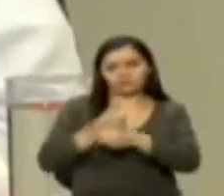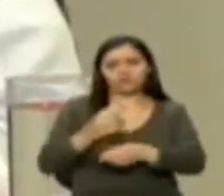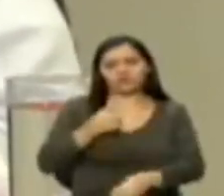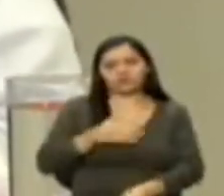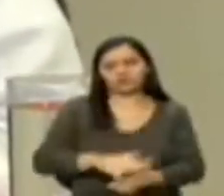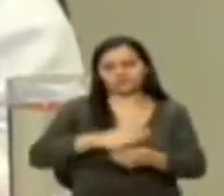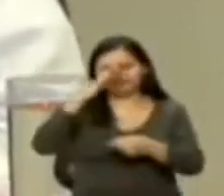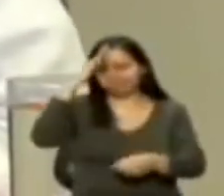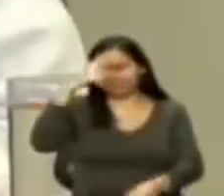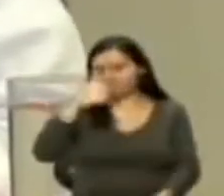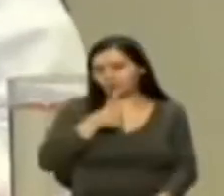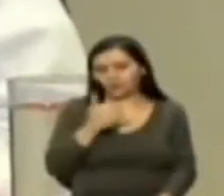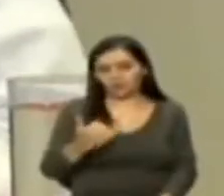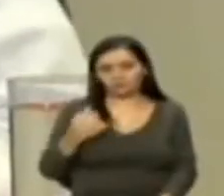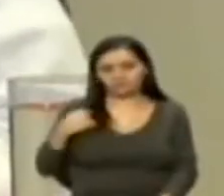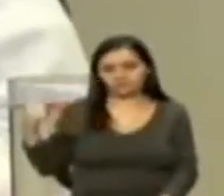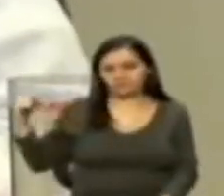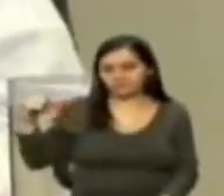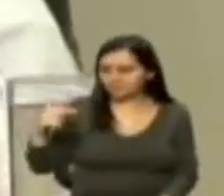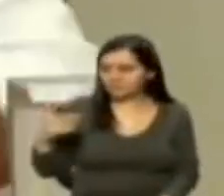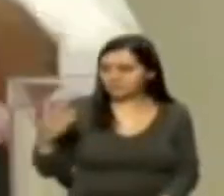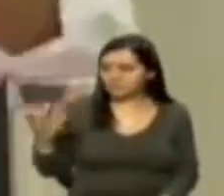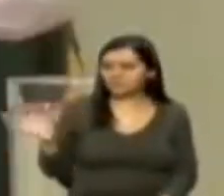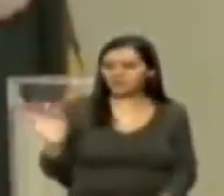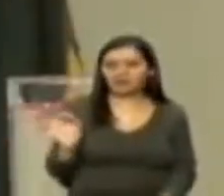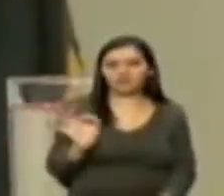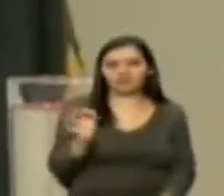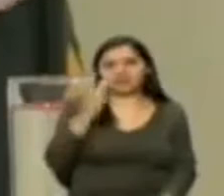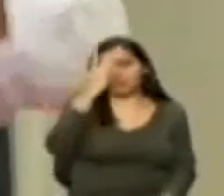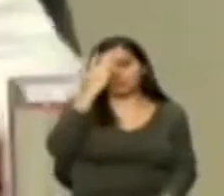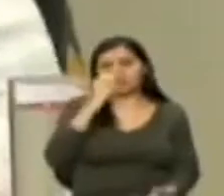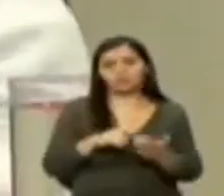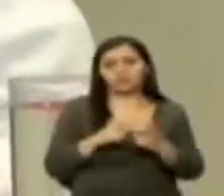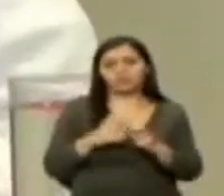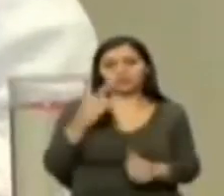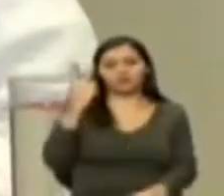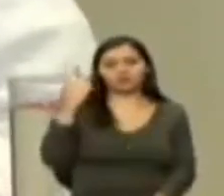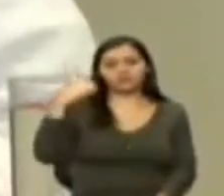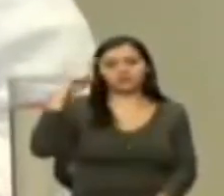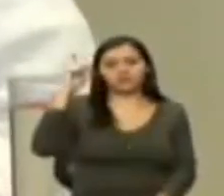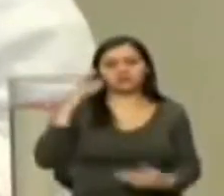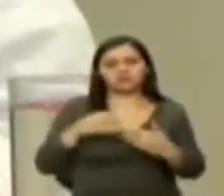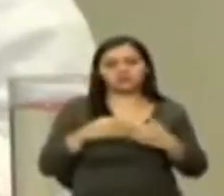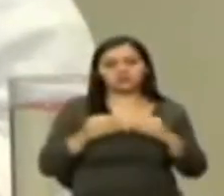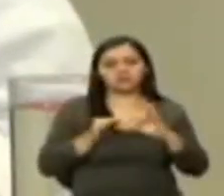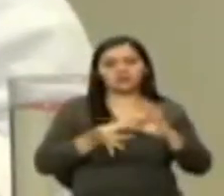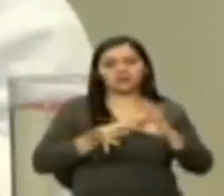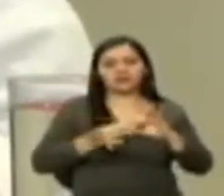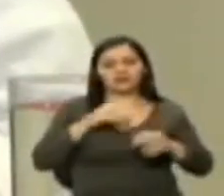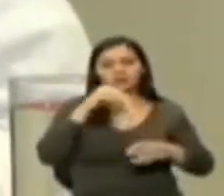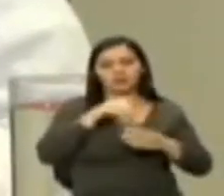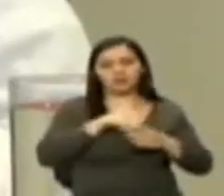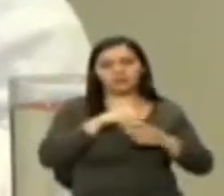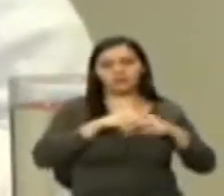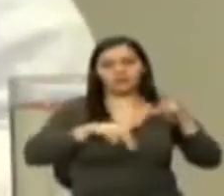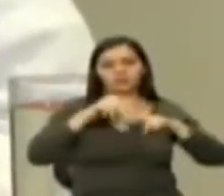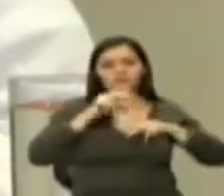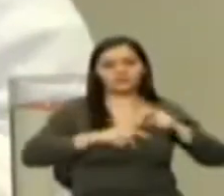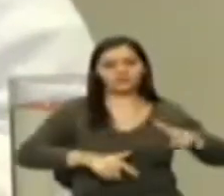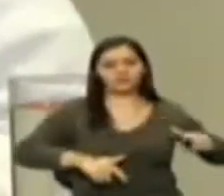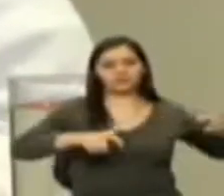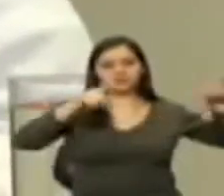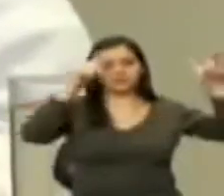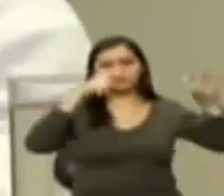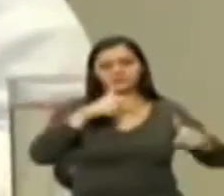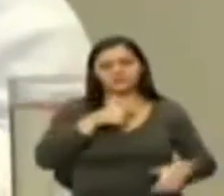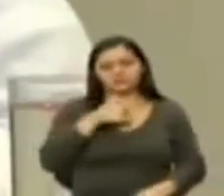mucho que no se haya cumplido. Y básicamente por un problema de 2 millones que necesitaban para potenciar un edificio. Acabo